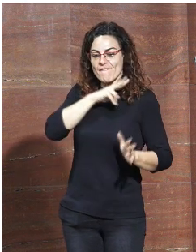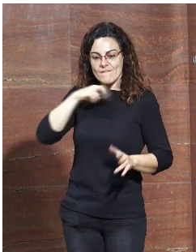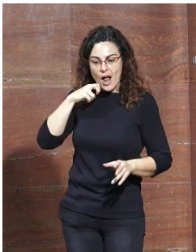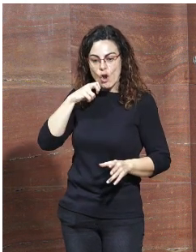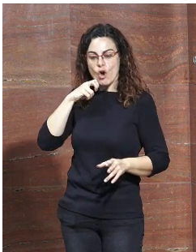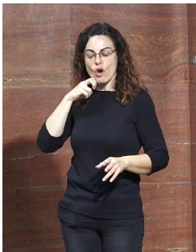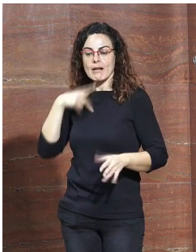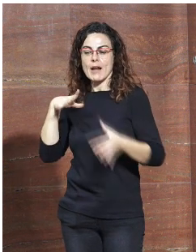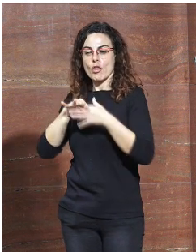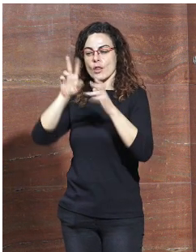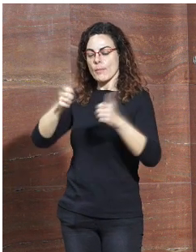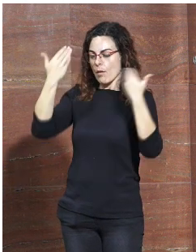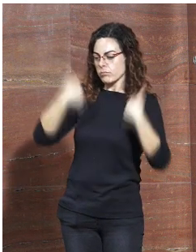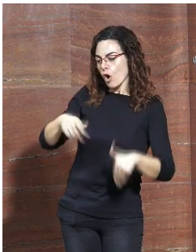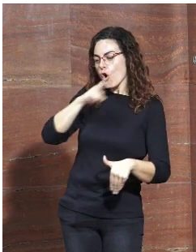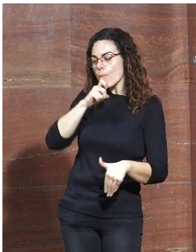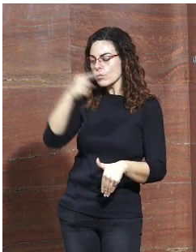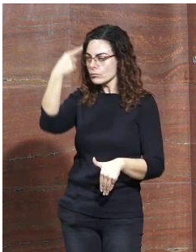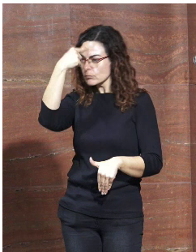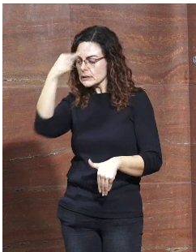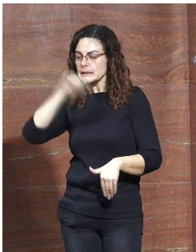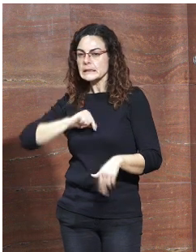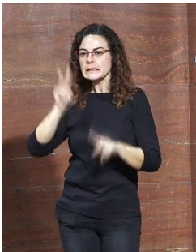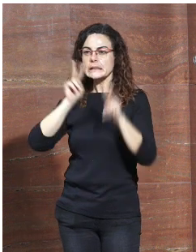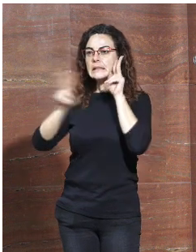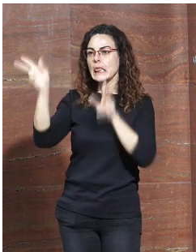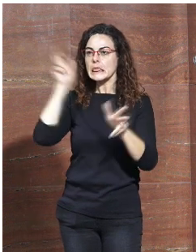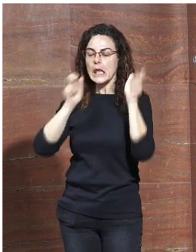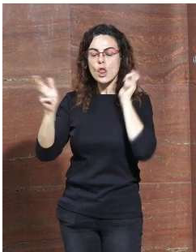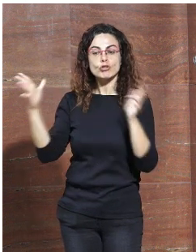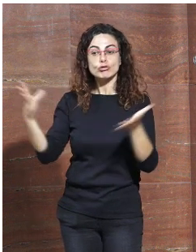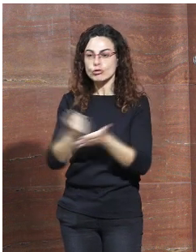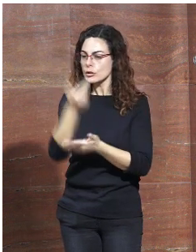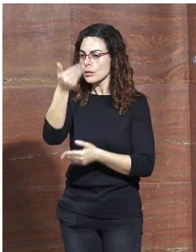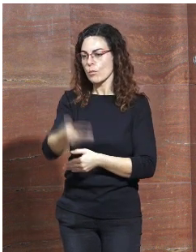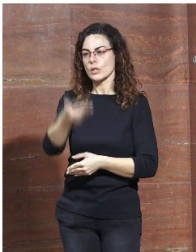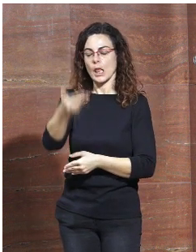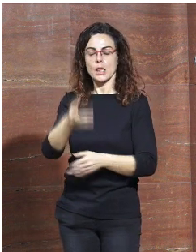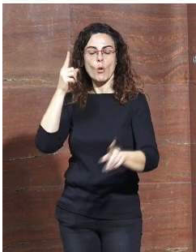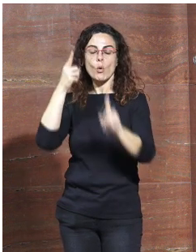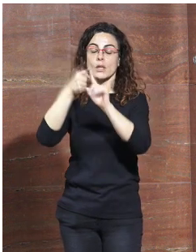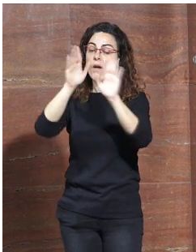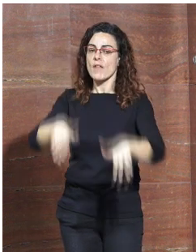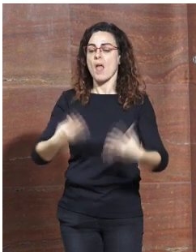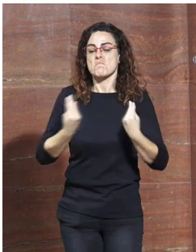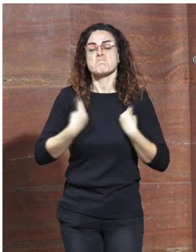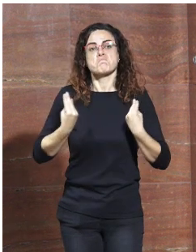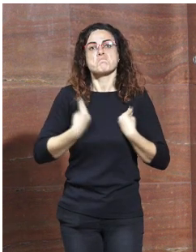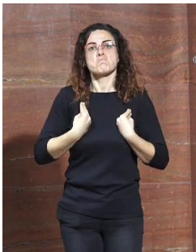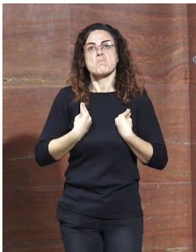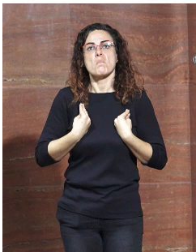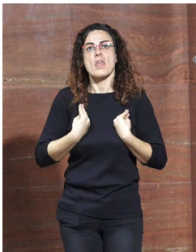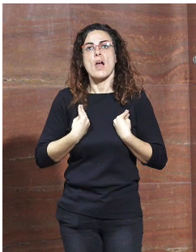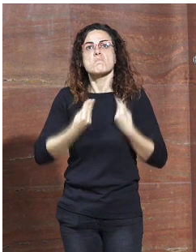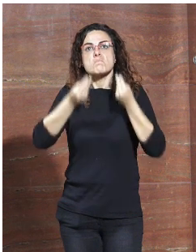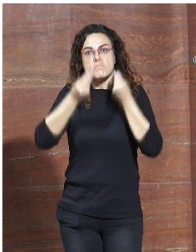del cuerpo, la mente, los sentidos, son fundamentales para que la vida merezca la pena ser